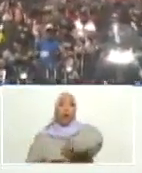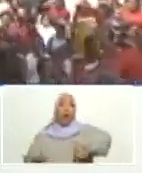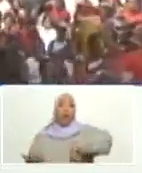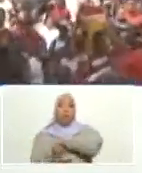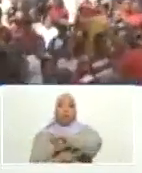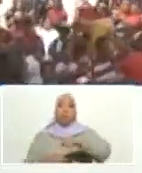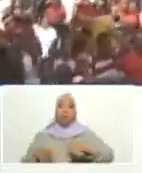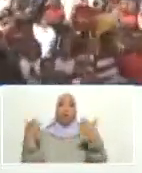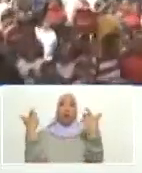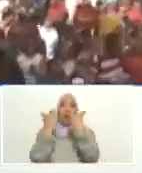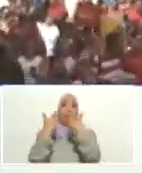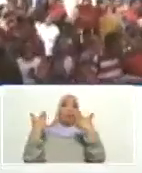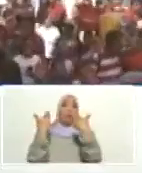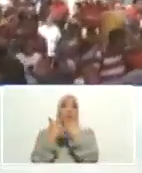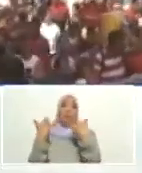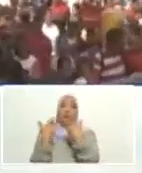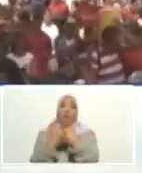de violencia.